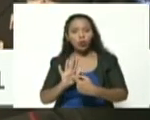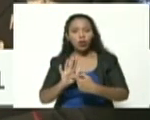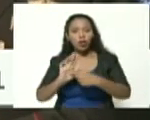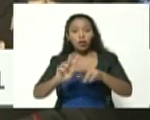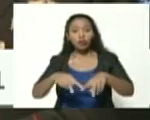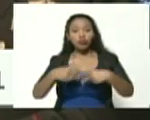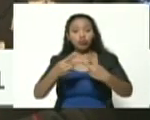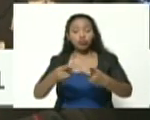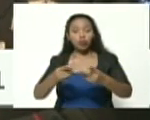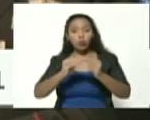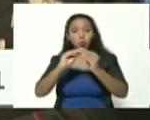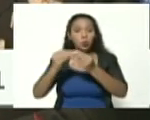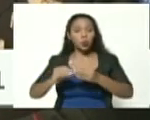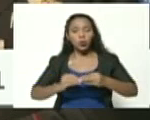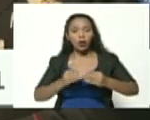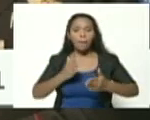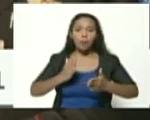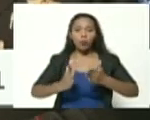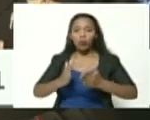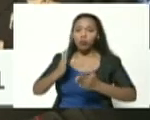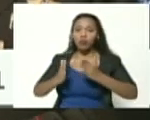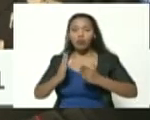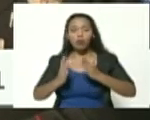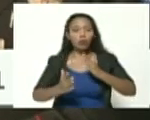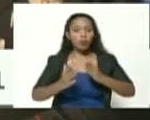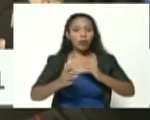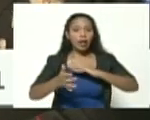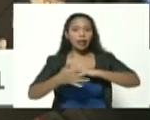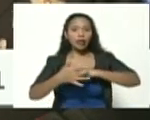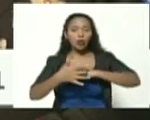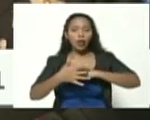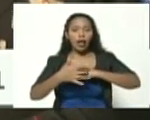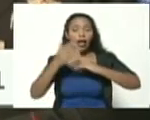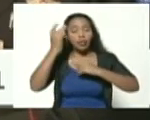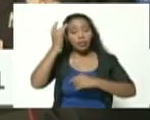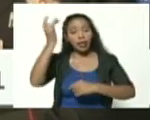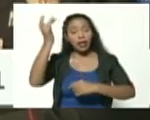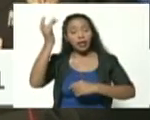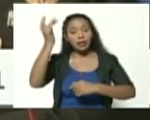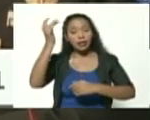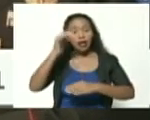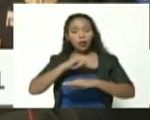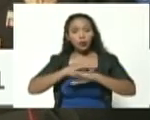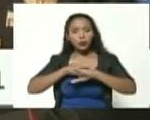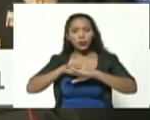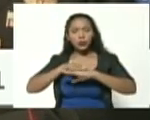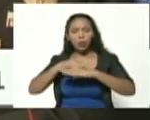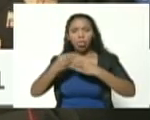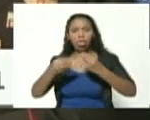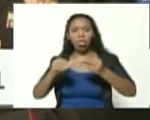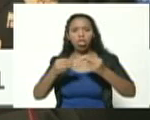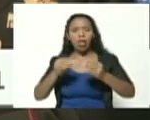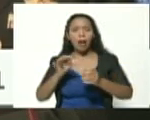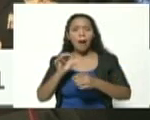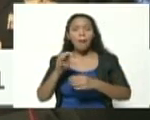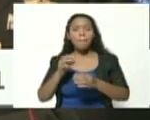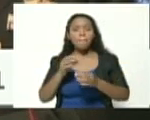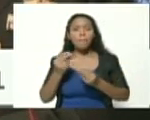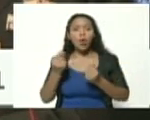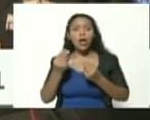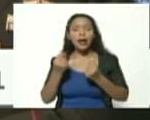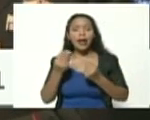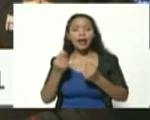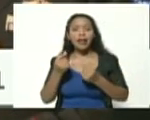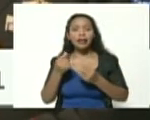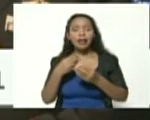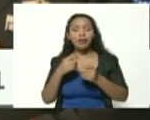Innovaciones en cuanto a la robótica, nanotecnología, inteligencia artificial, criptomonedas, economías